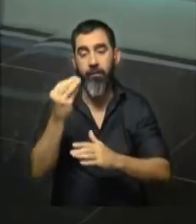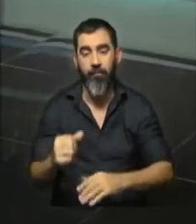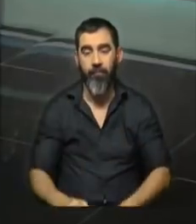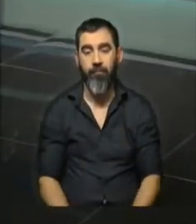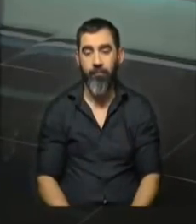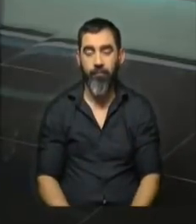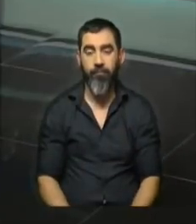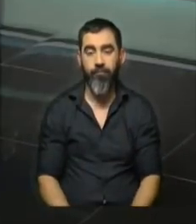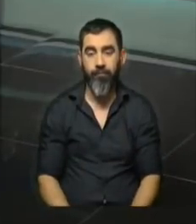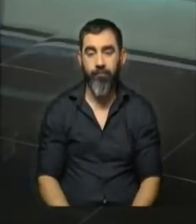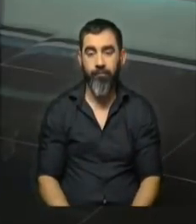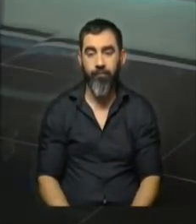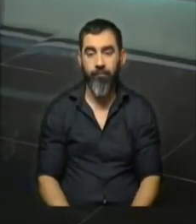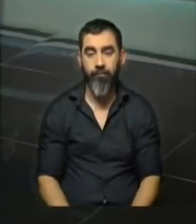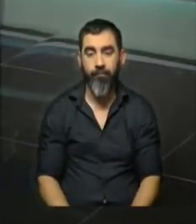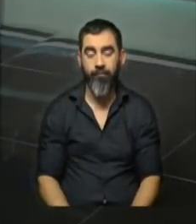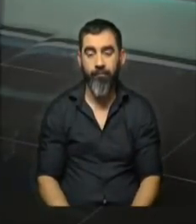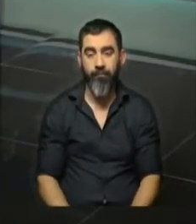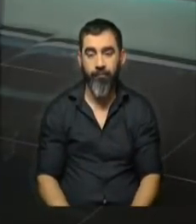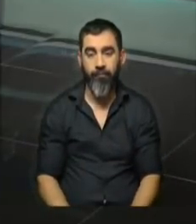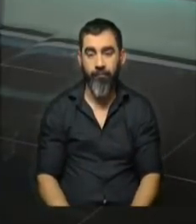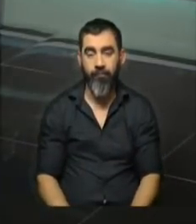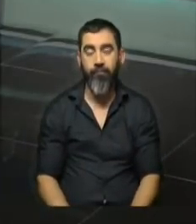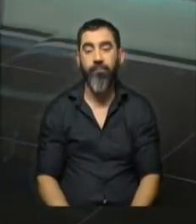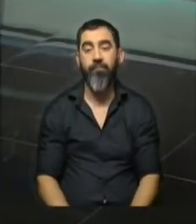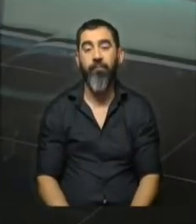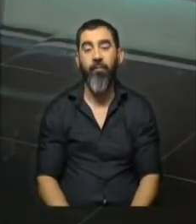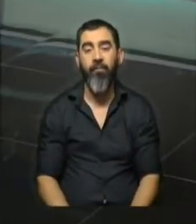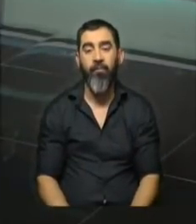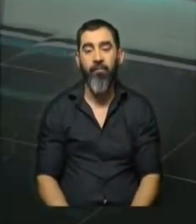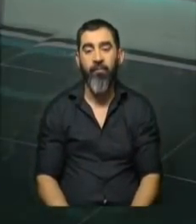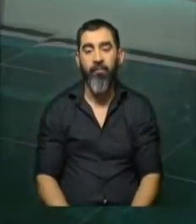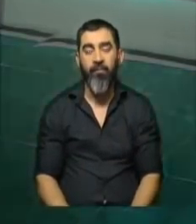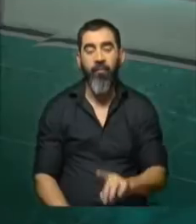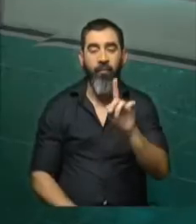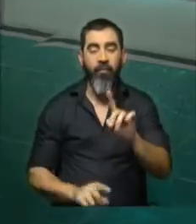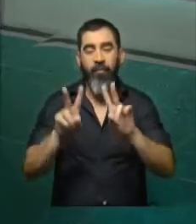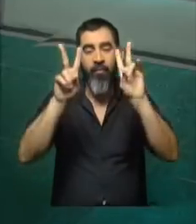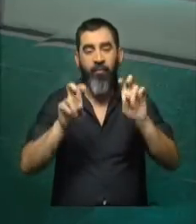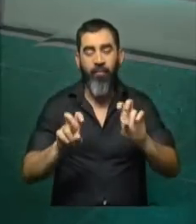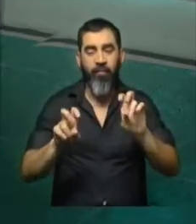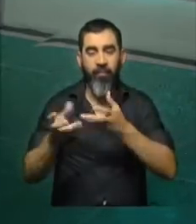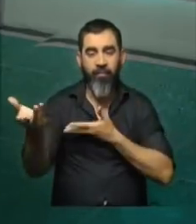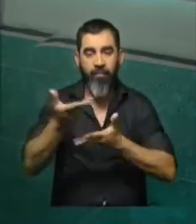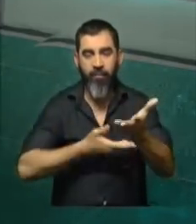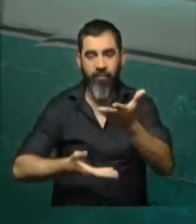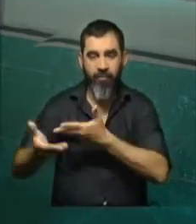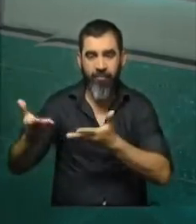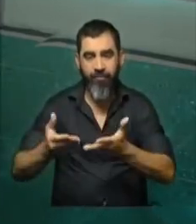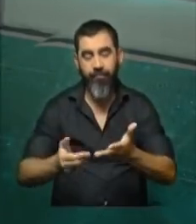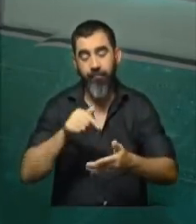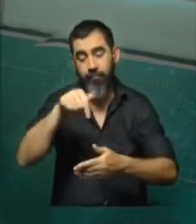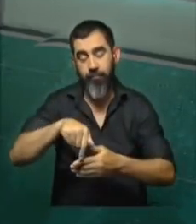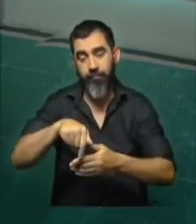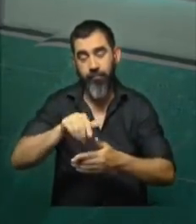y algo nuboso, dice el Instituto Uruguayo de Meteorología. Algunos de los temas que vamos a estar compartiendo con ustedes en